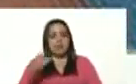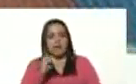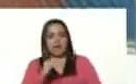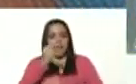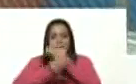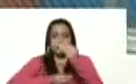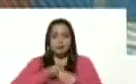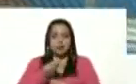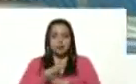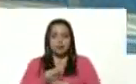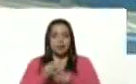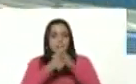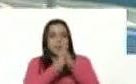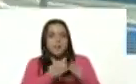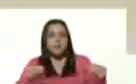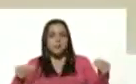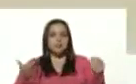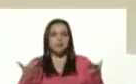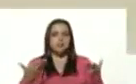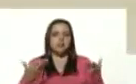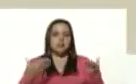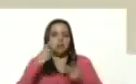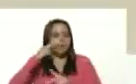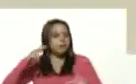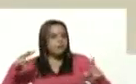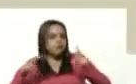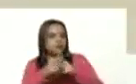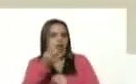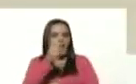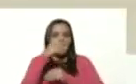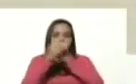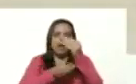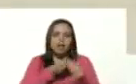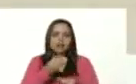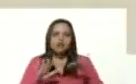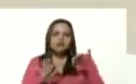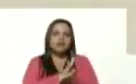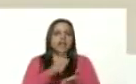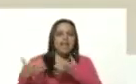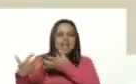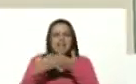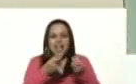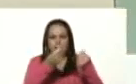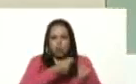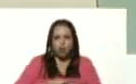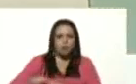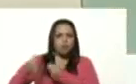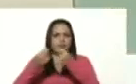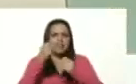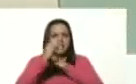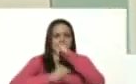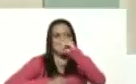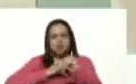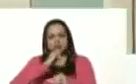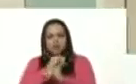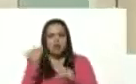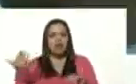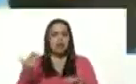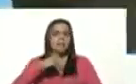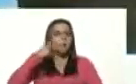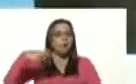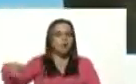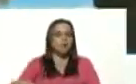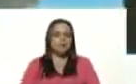confrontando a todas las dimensiones que nos han aplicado de las distintas guerras económicas, internacionales y